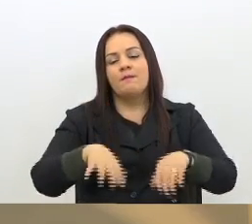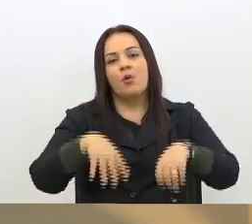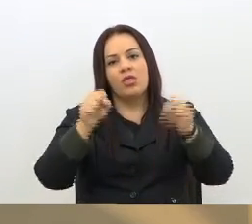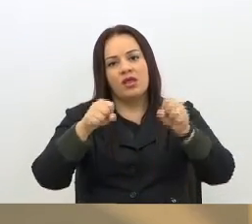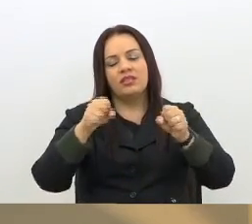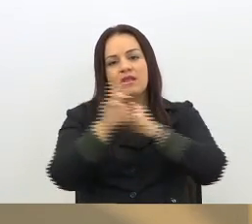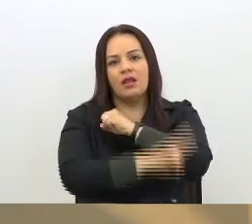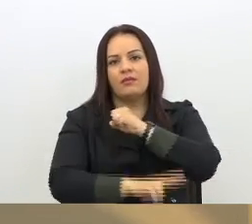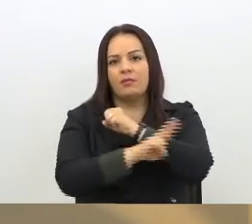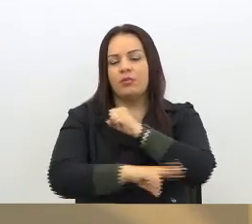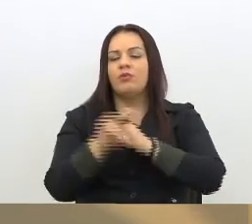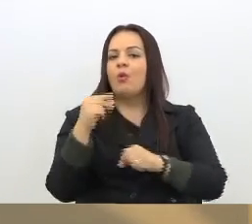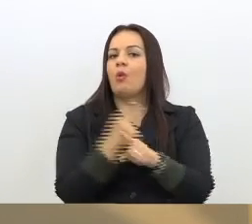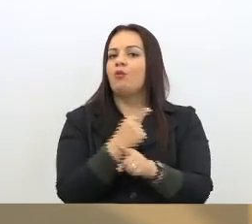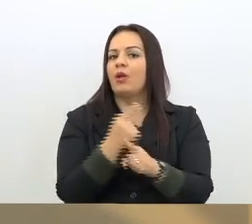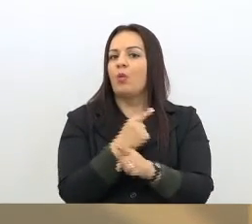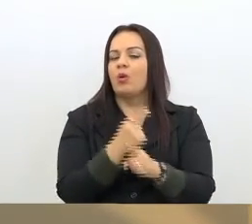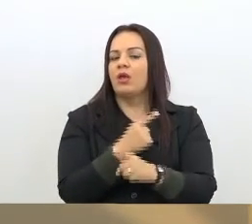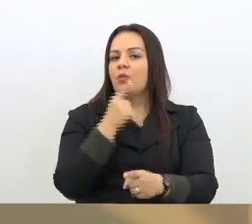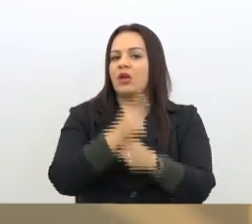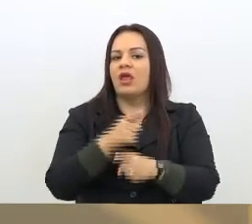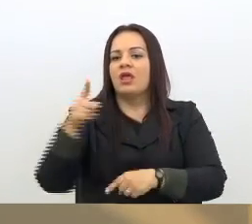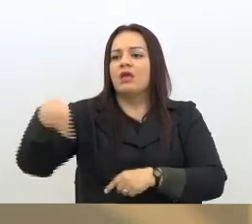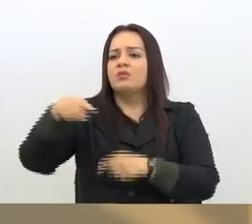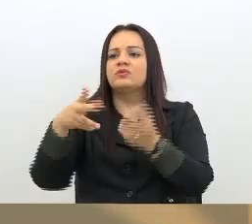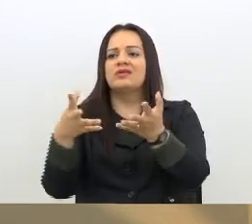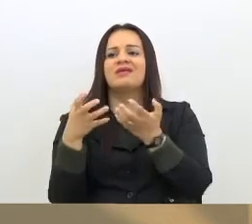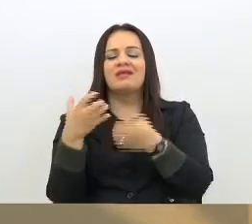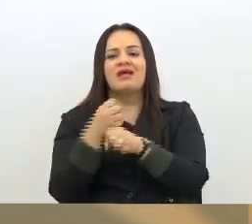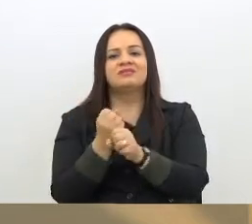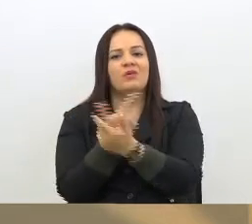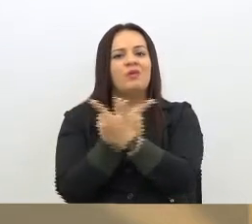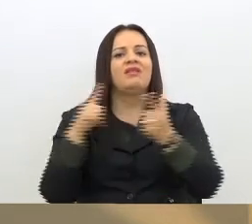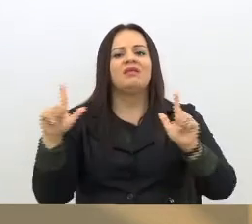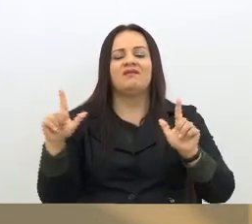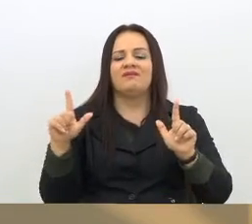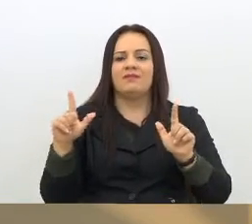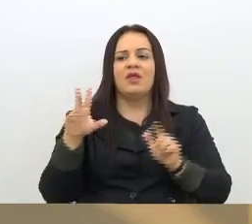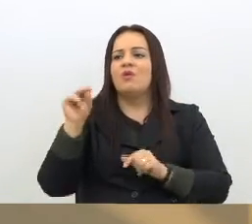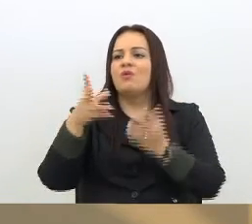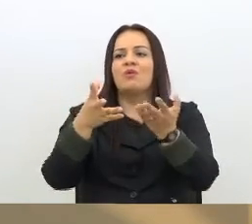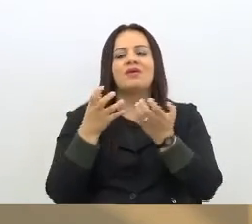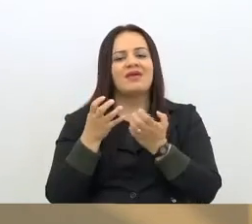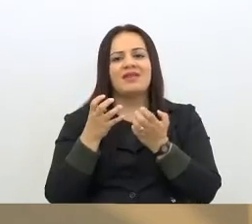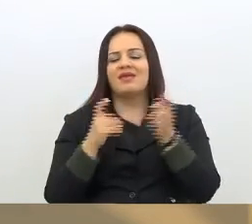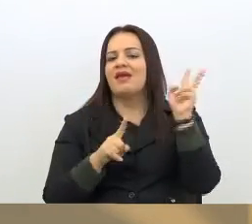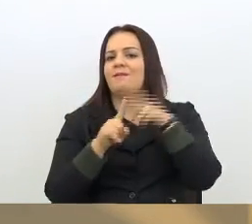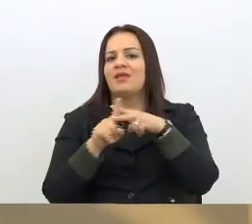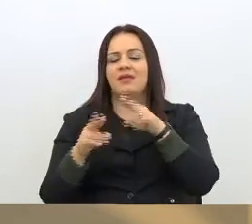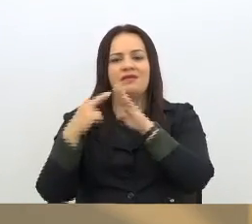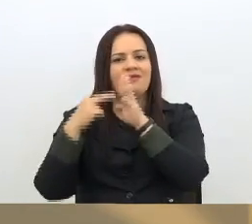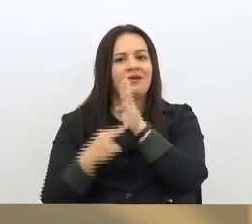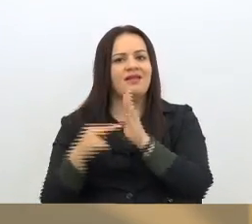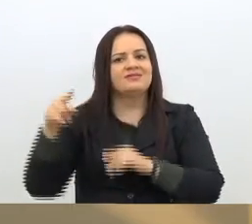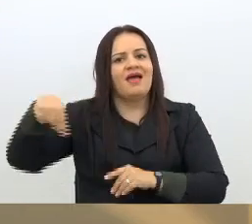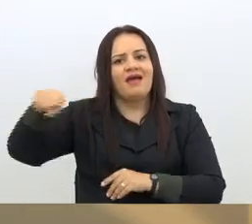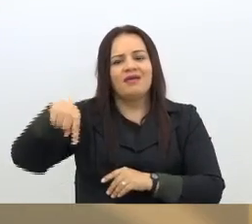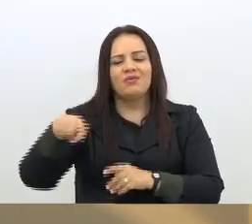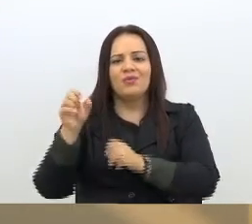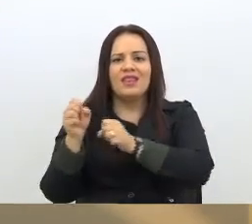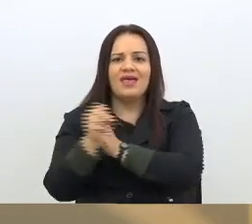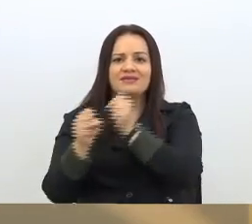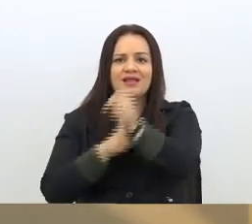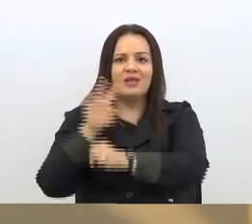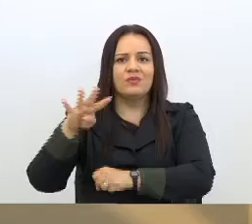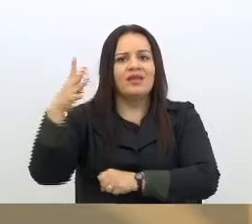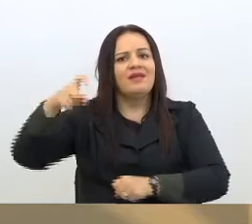adecuadamente. Ellos quieren jugar por la libre, ellos no quieren reglas que les apliquen a ellos. La Sala Constitucional